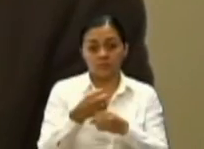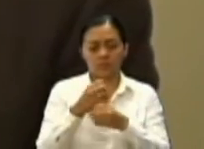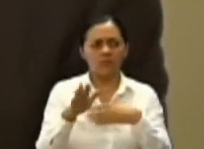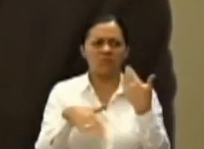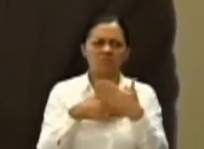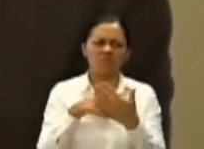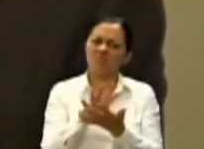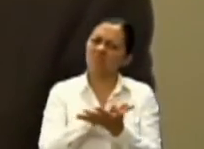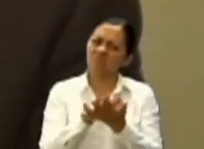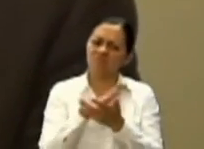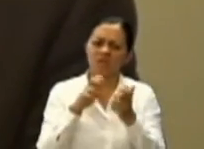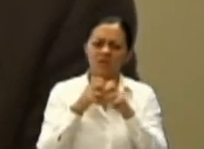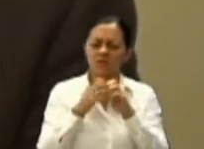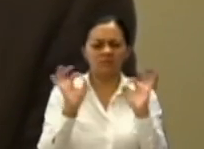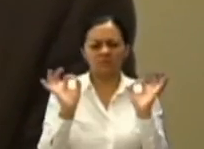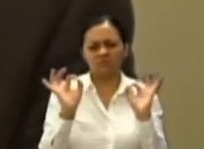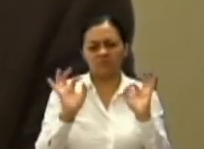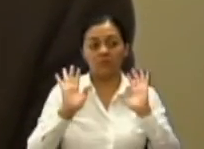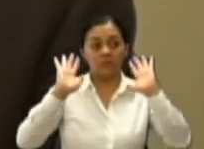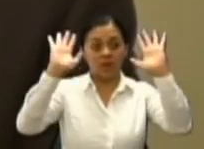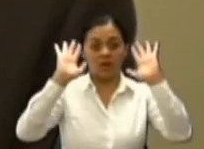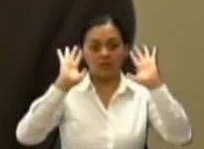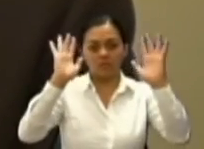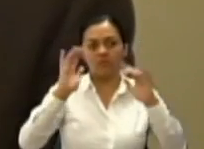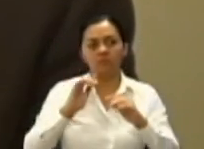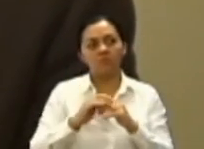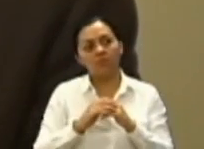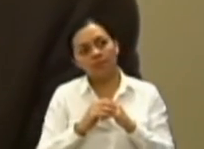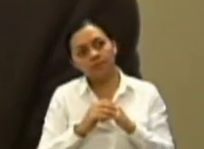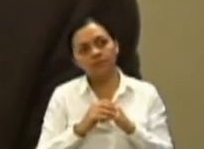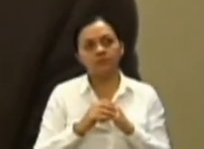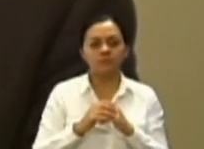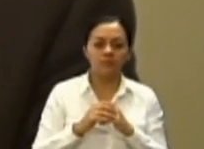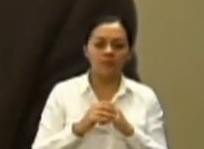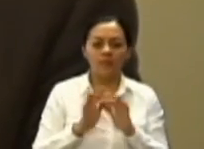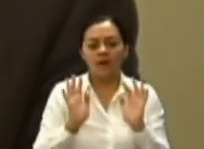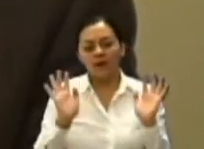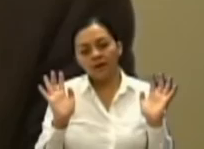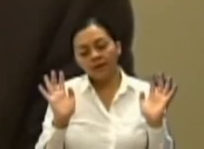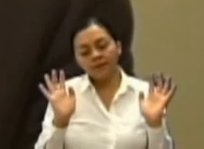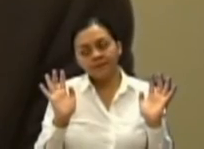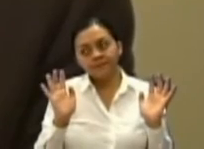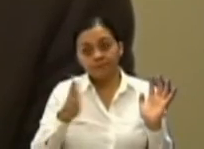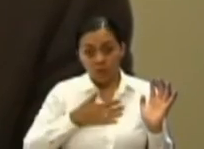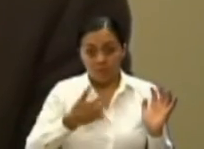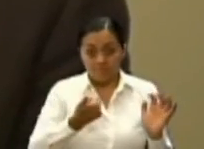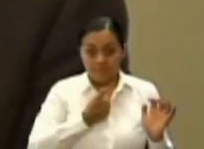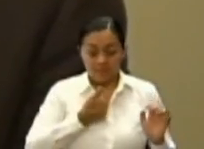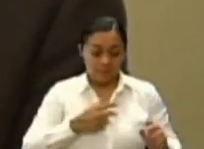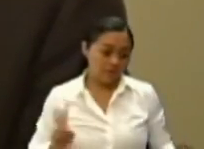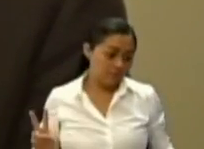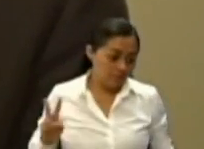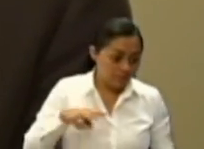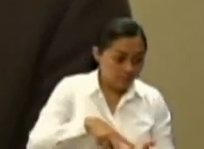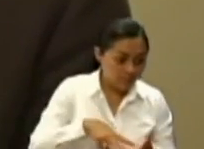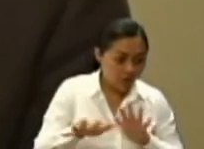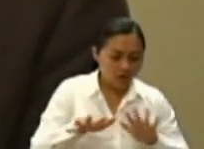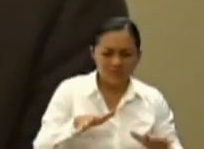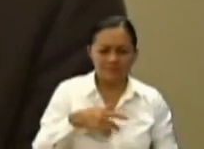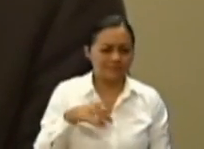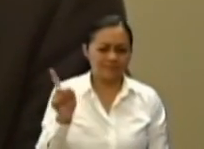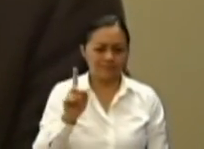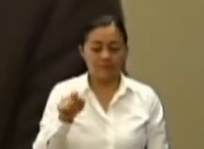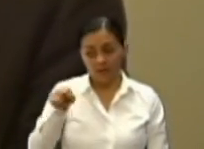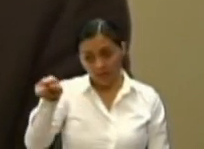existido manifestaciones autoconvocadas siempre ha habido no la coordinación de bien conocidos politiqueros